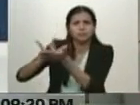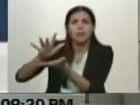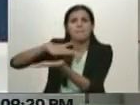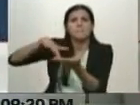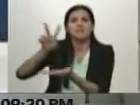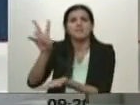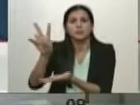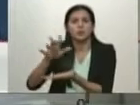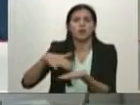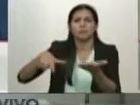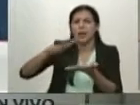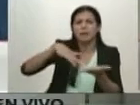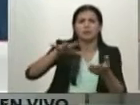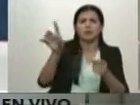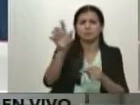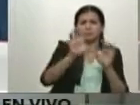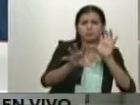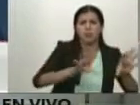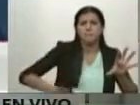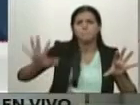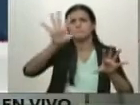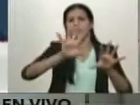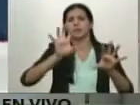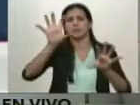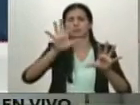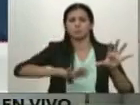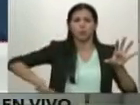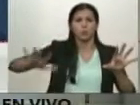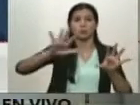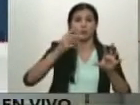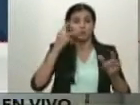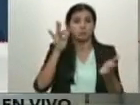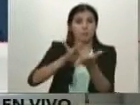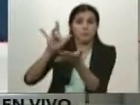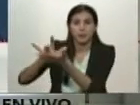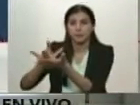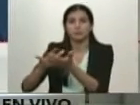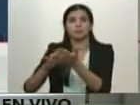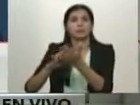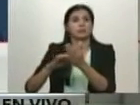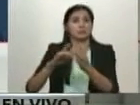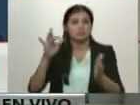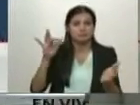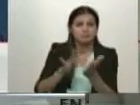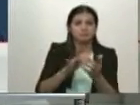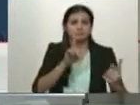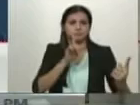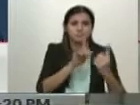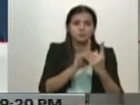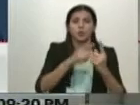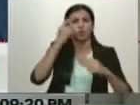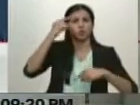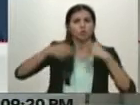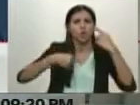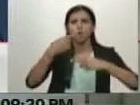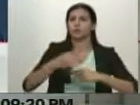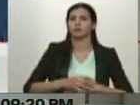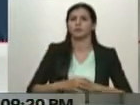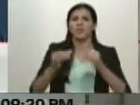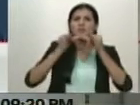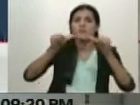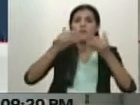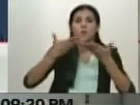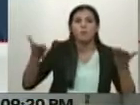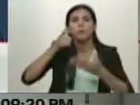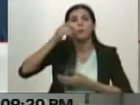vi a los ministros y ministras. Eso es vital en nuestro trabajo, que esté allí en la agenda diaria, informar al